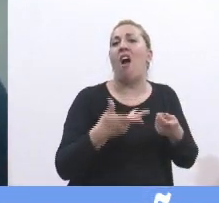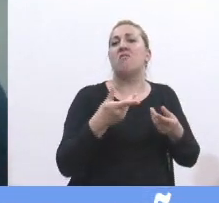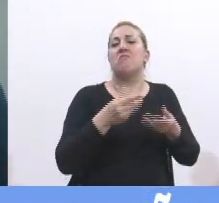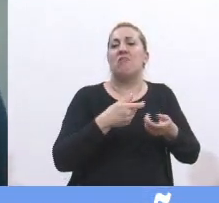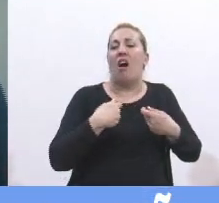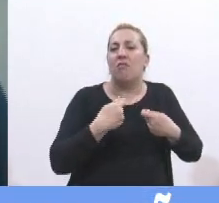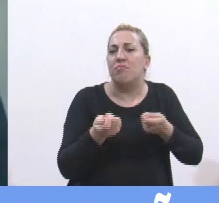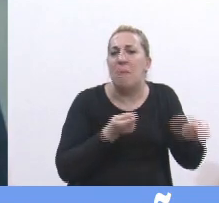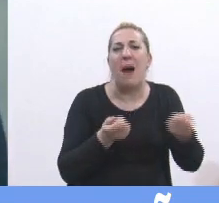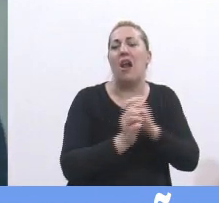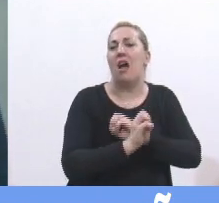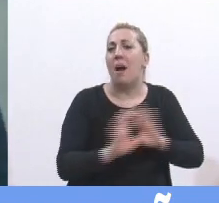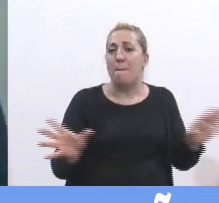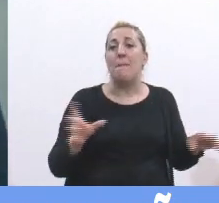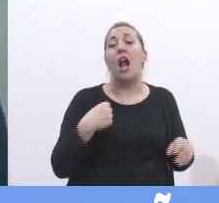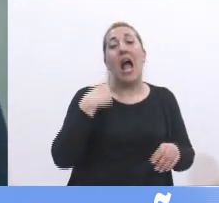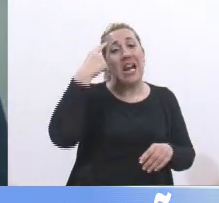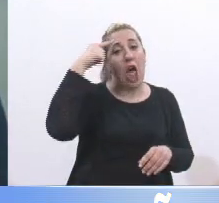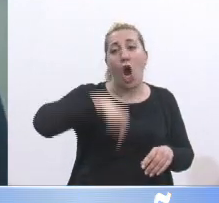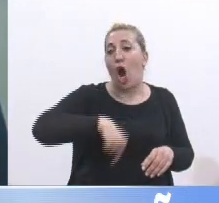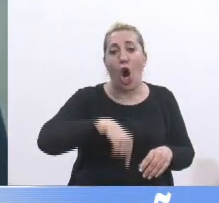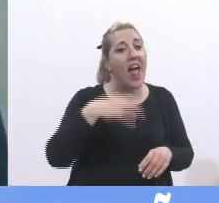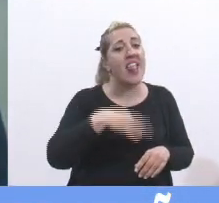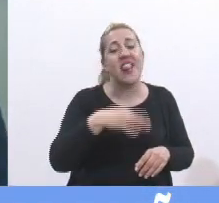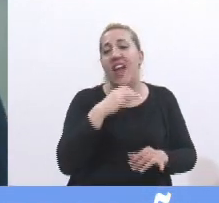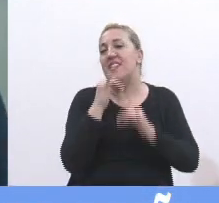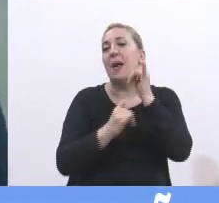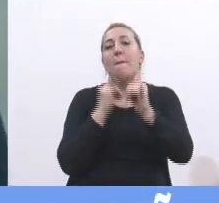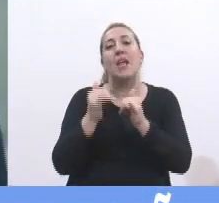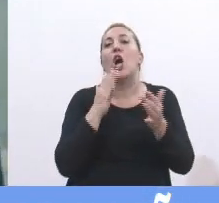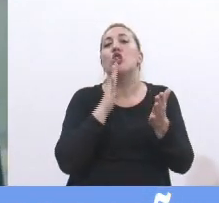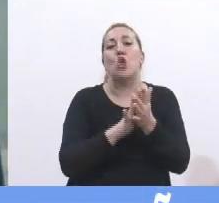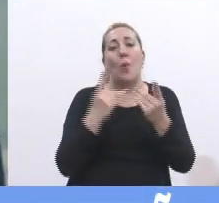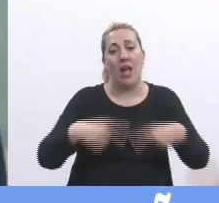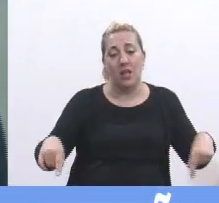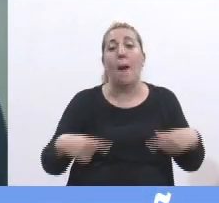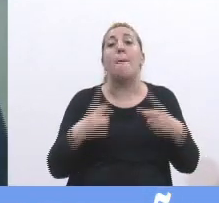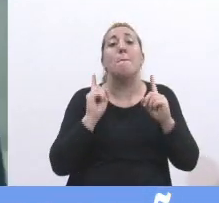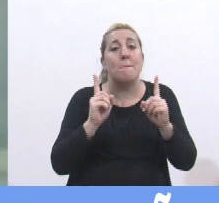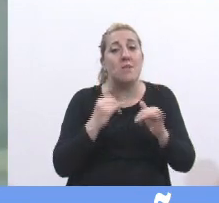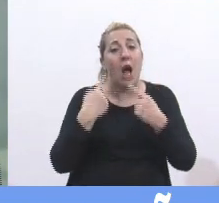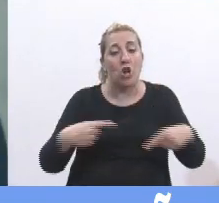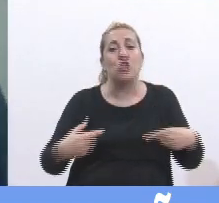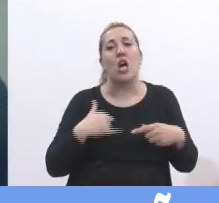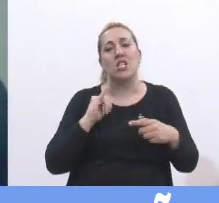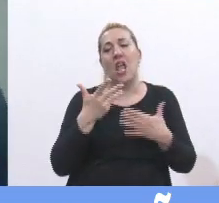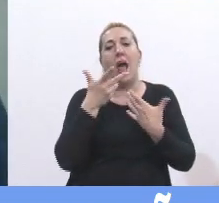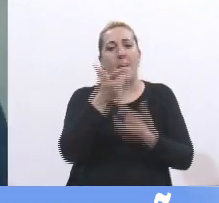administró y creo que hoy debe rendir cuenta de todo eso. Por todo eso, presidente,